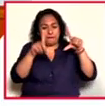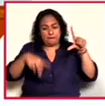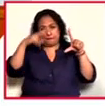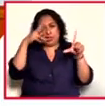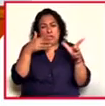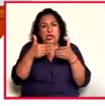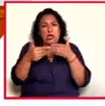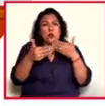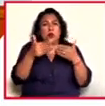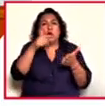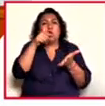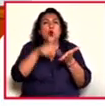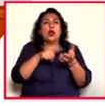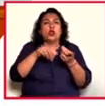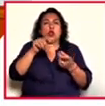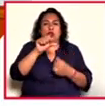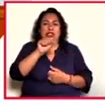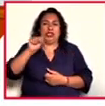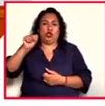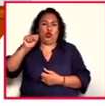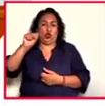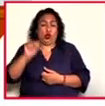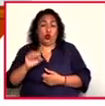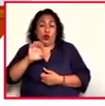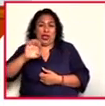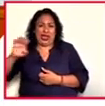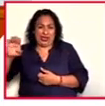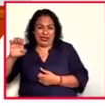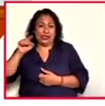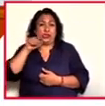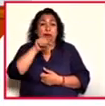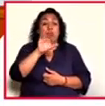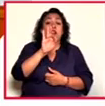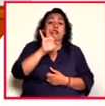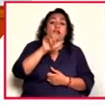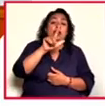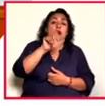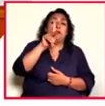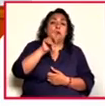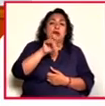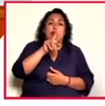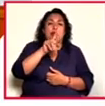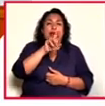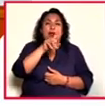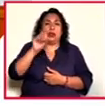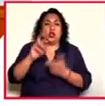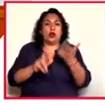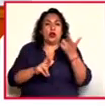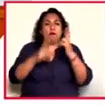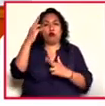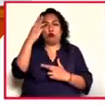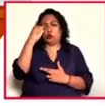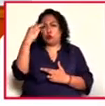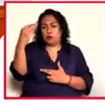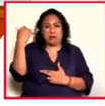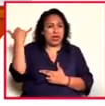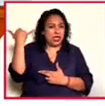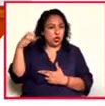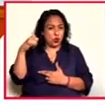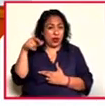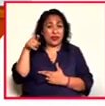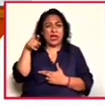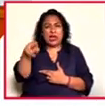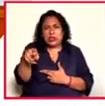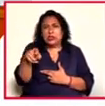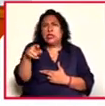el sureste de nuestro país. Es Sukún Felipe, Felipe Carrillo Puerto y la Revolución Maya de Yucatán. Sukún es un vocablo